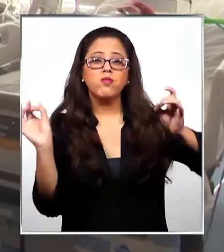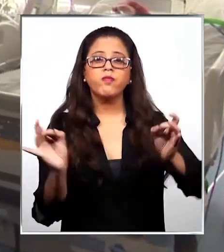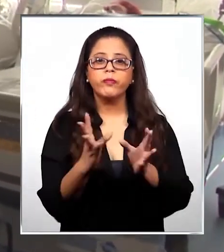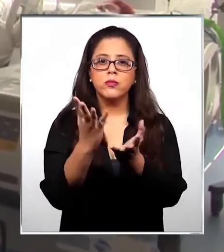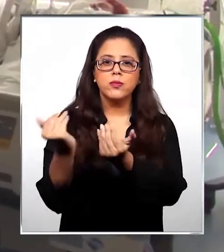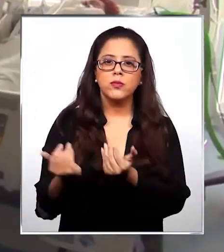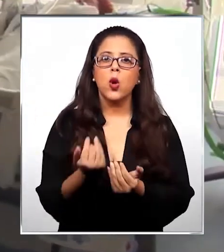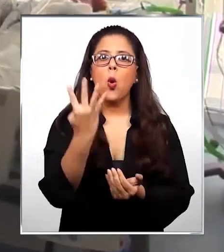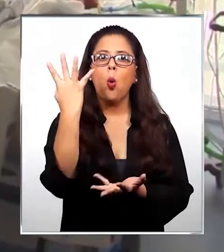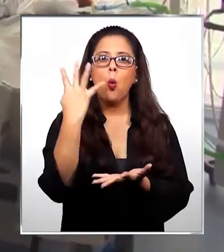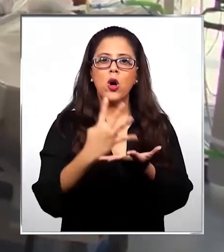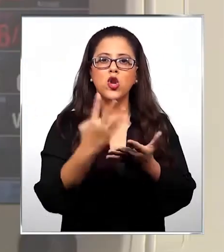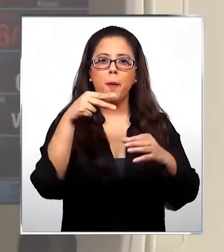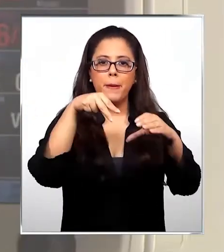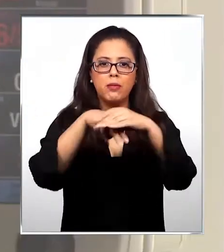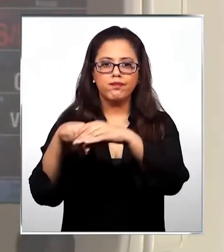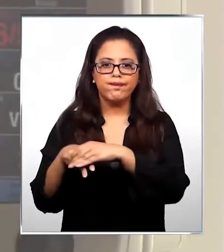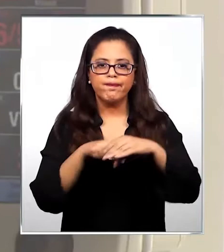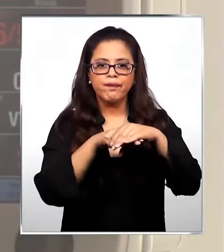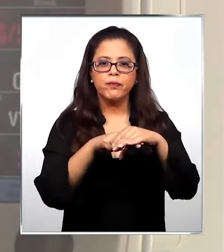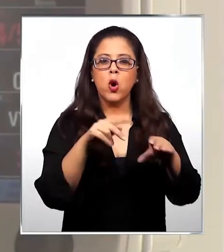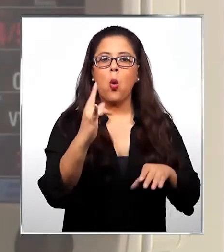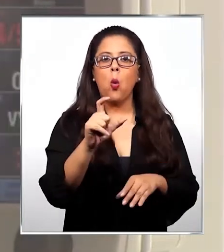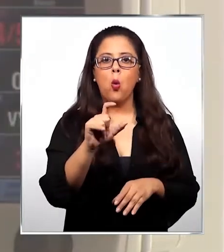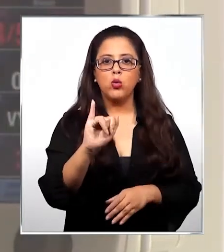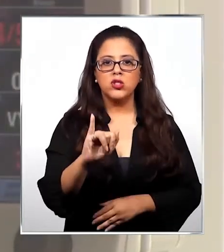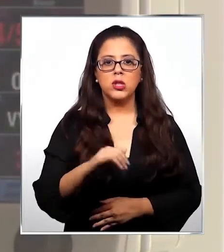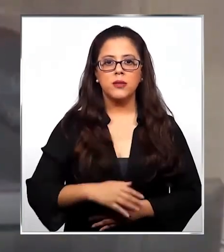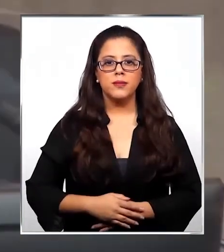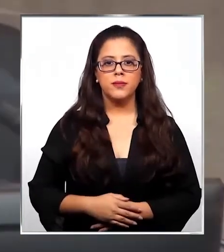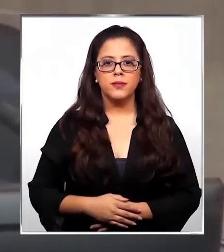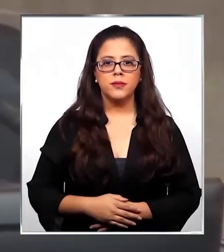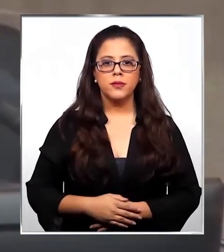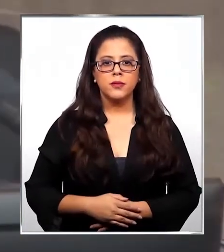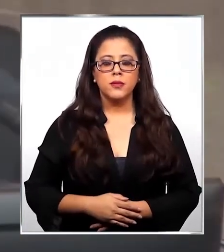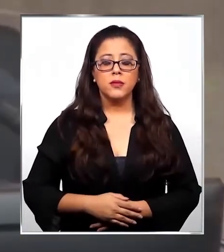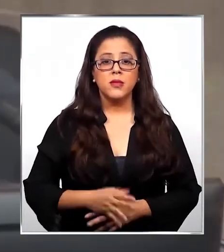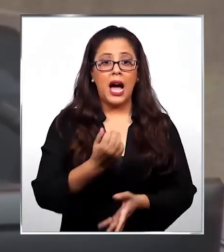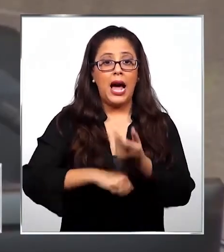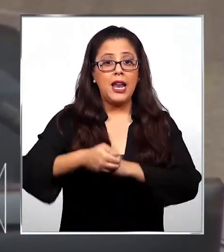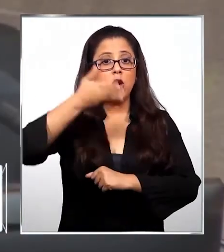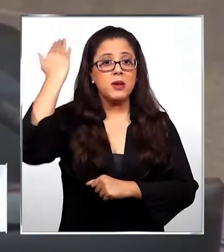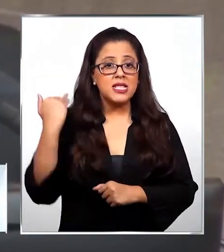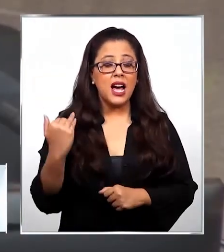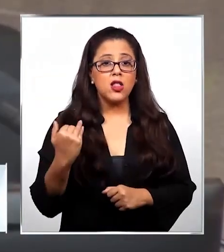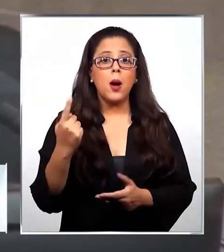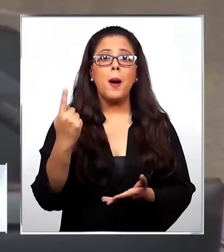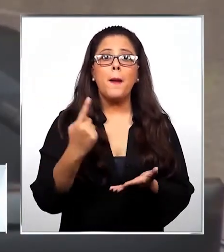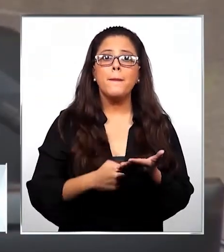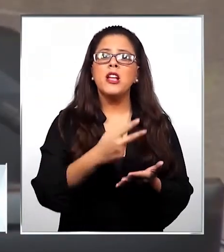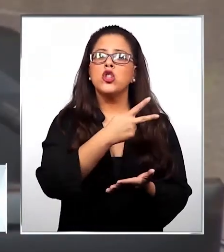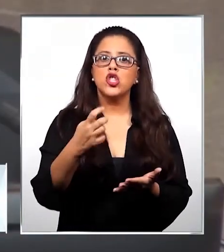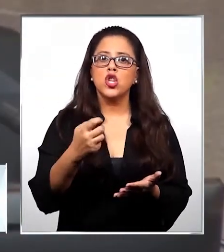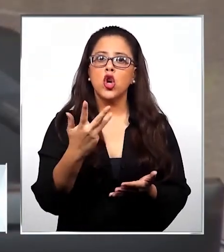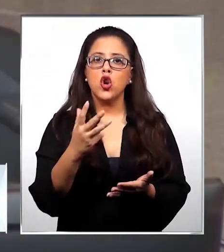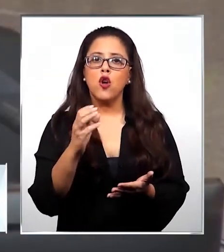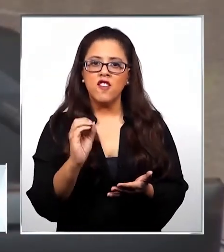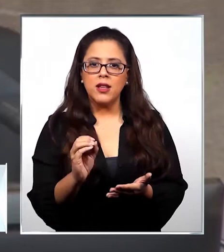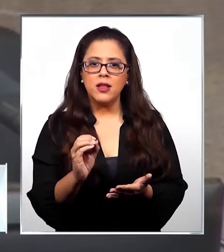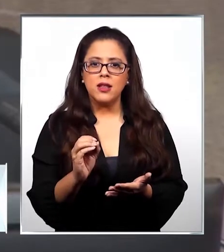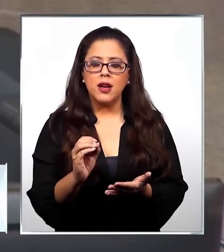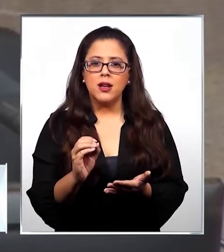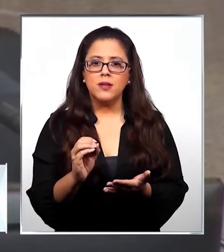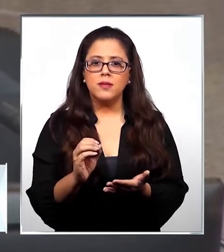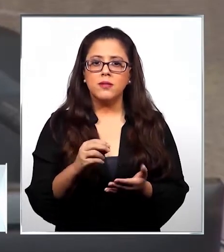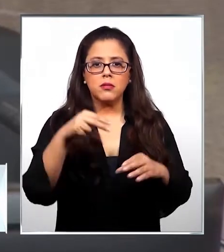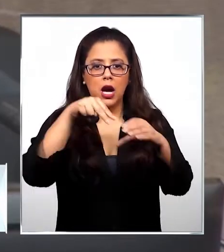necesitar 4.000 camas críticas. A marzo del 2020 teníamos 1.229 camas ventiladas, a marzo del